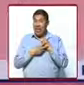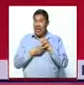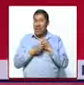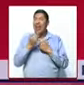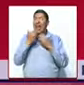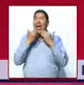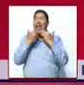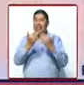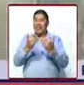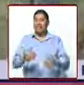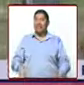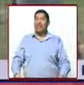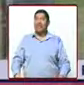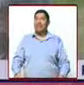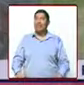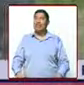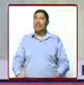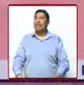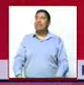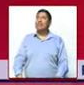Gracias.